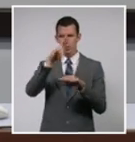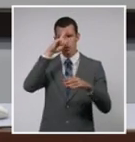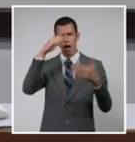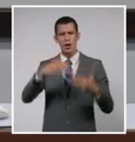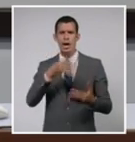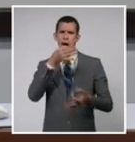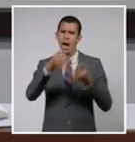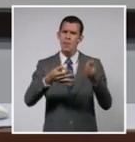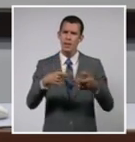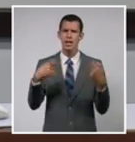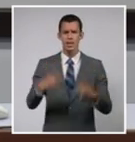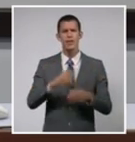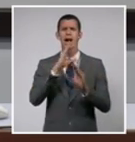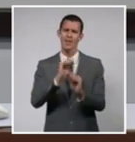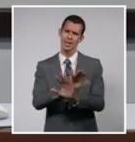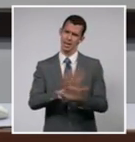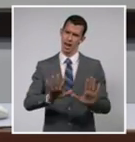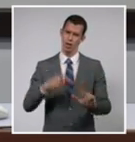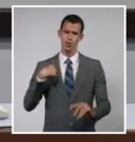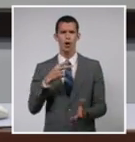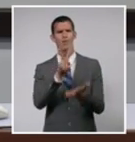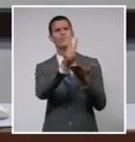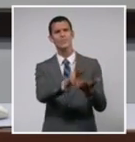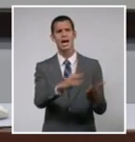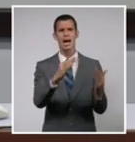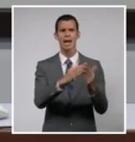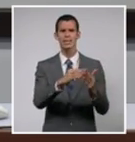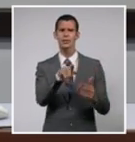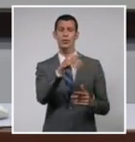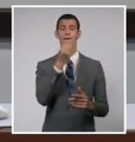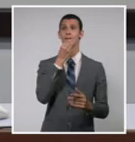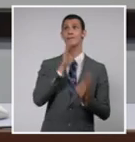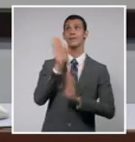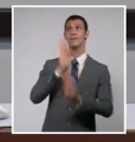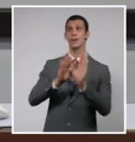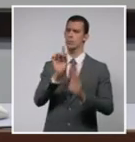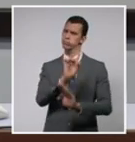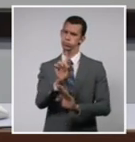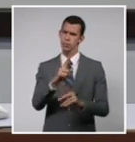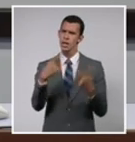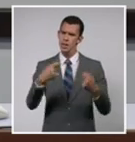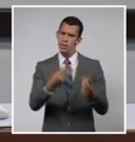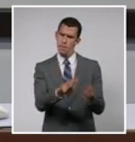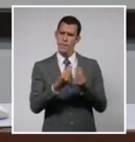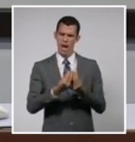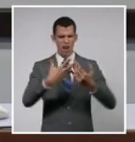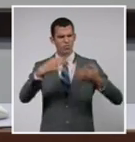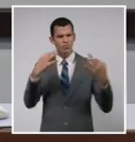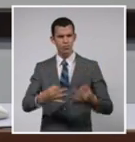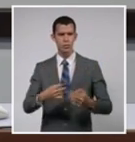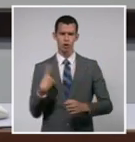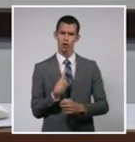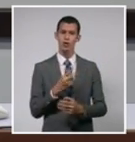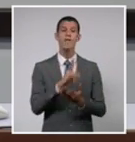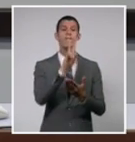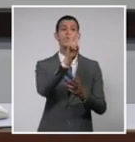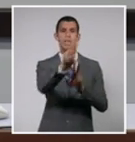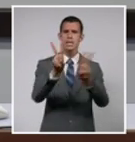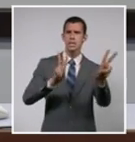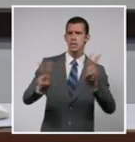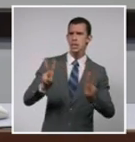y tiene que tener calidad. Nos tiene que dar seguridad de que lo que avancemos en el pesquisaje no lo hacemos por